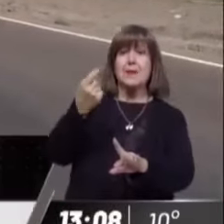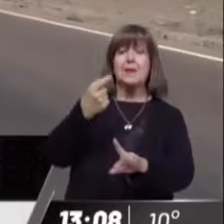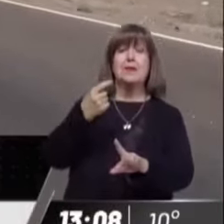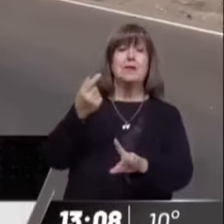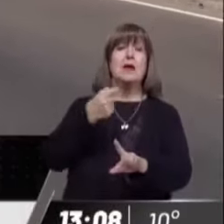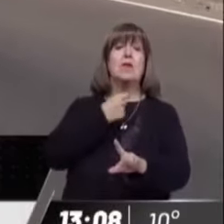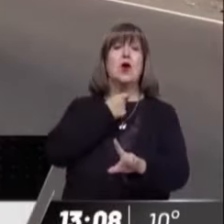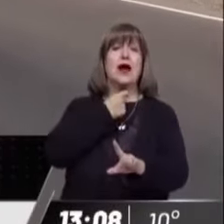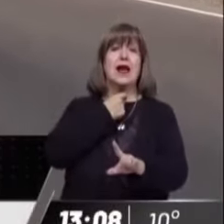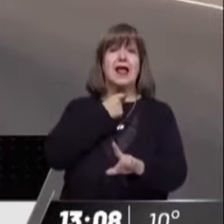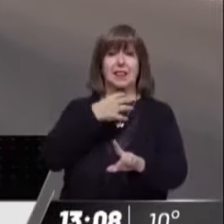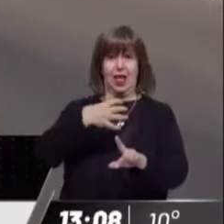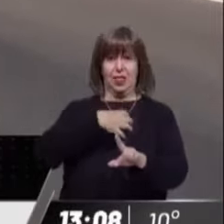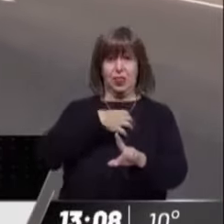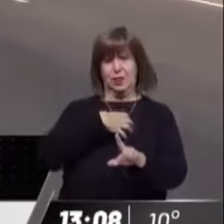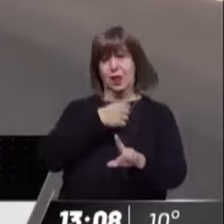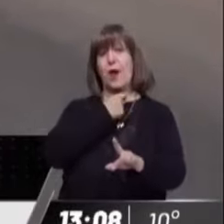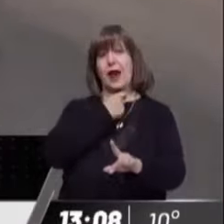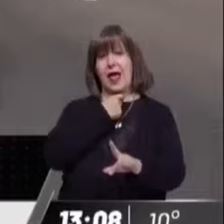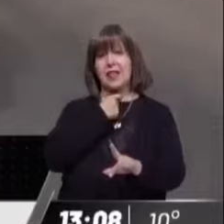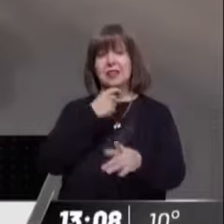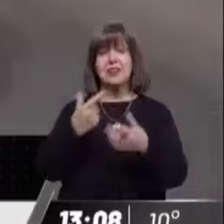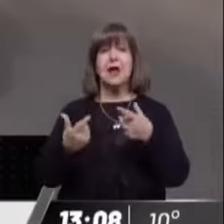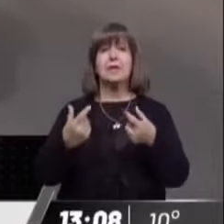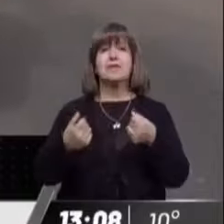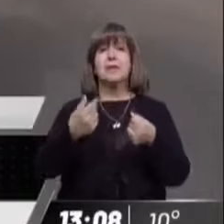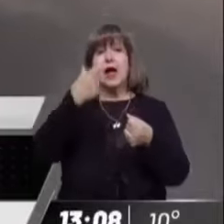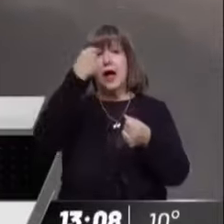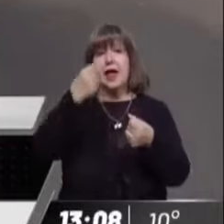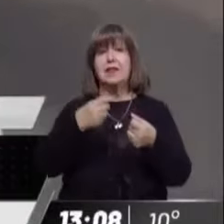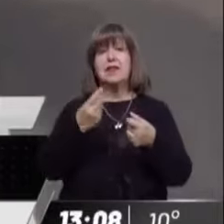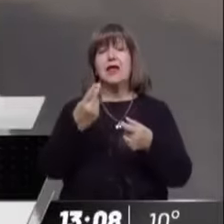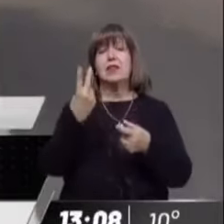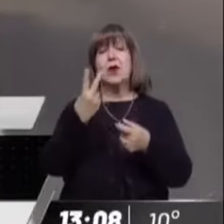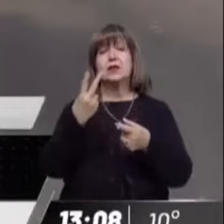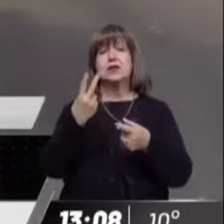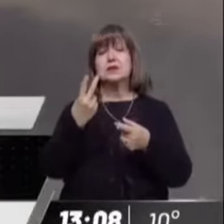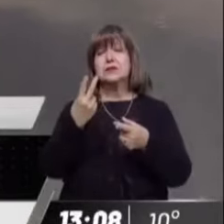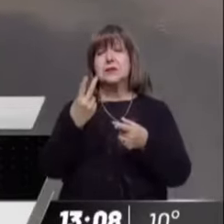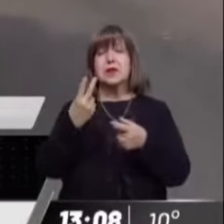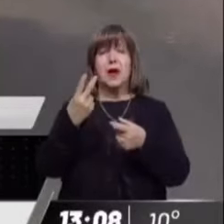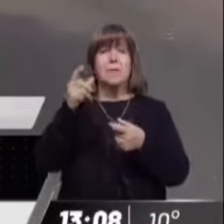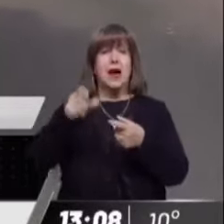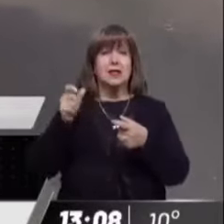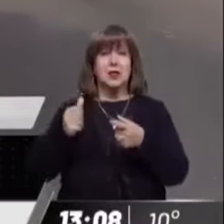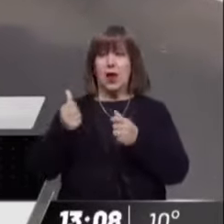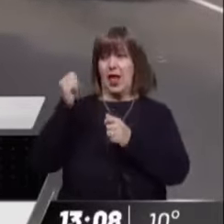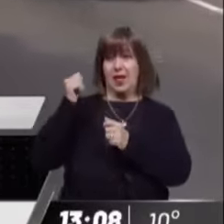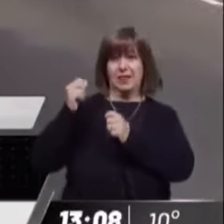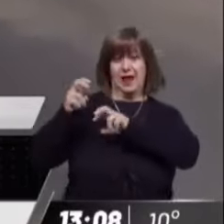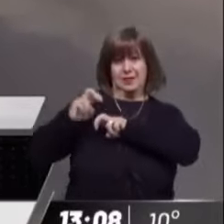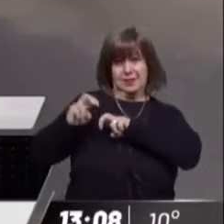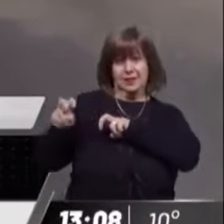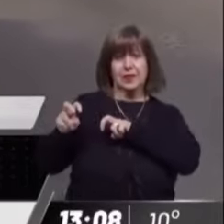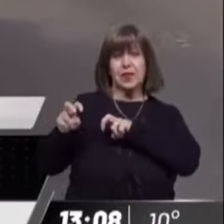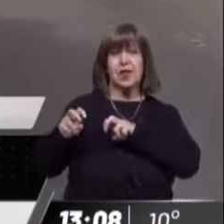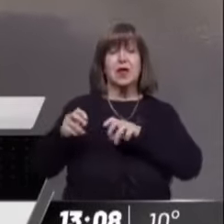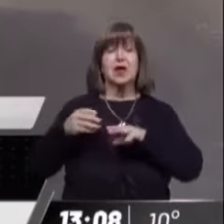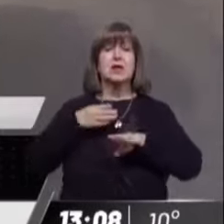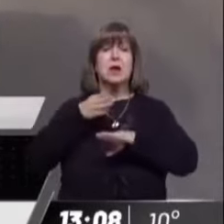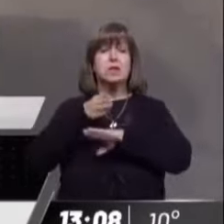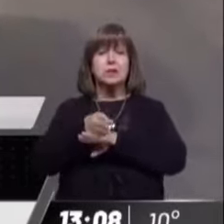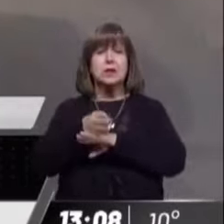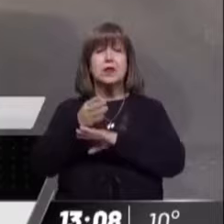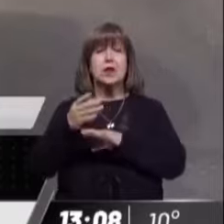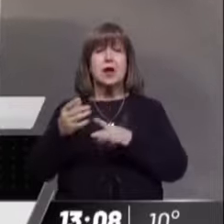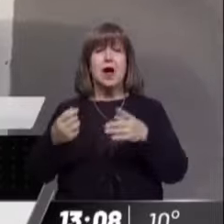de este supermercado, la cual era manejada justamente por su gerente y dos empleados más. Delincuentes a la salida del supermercado